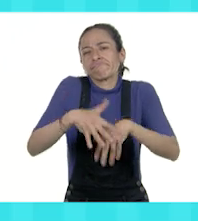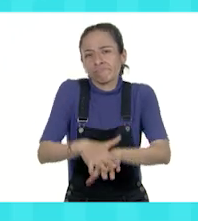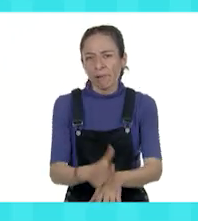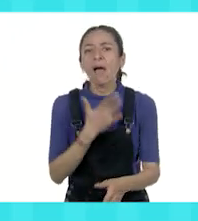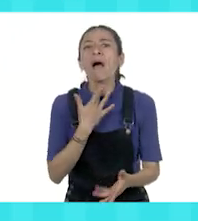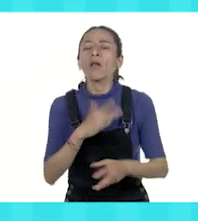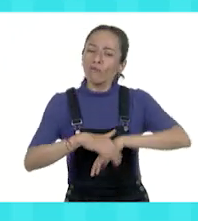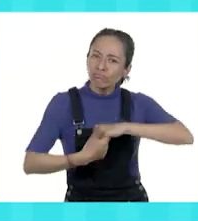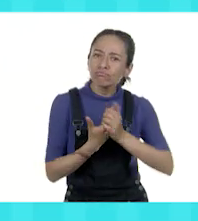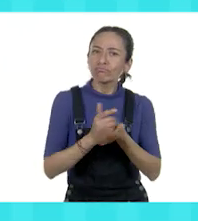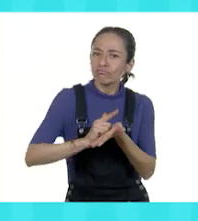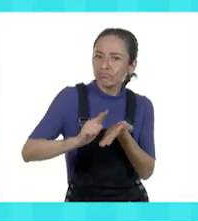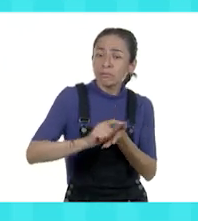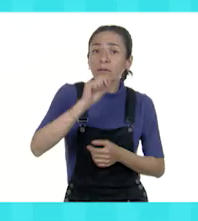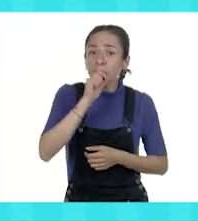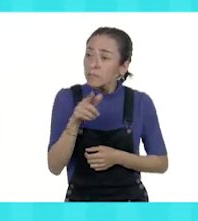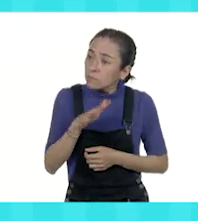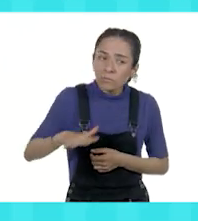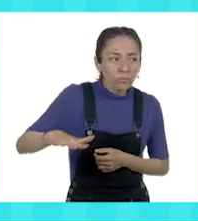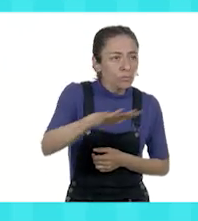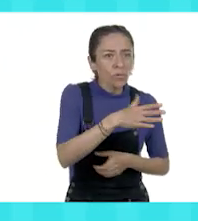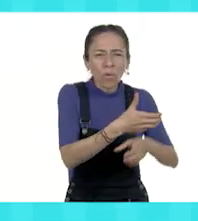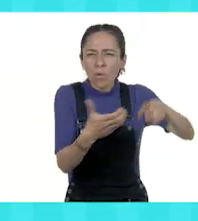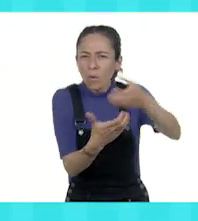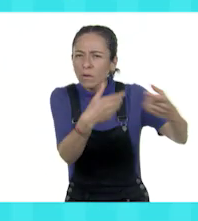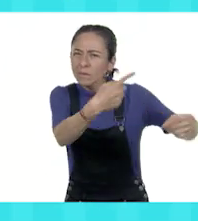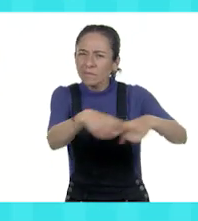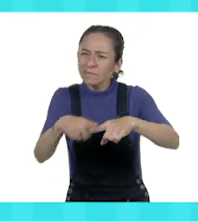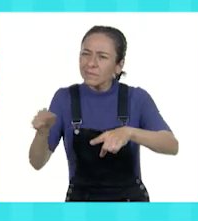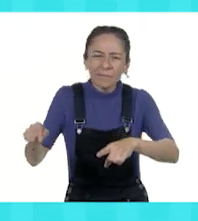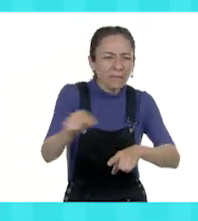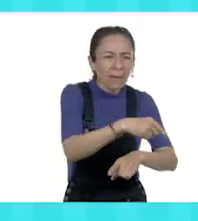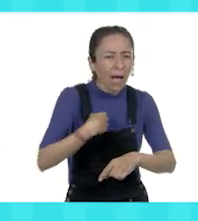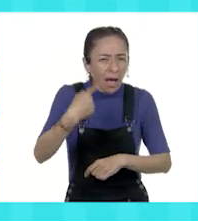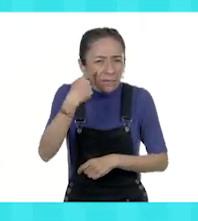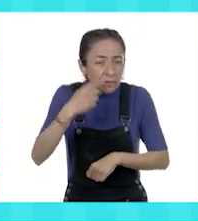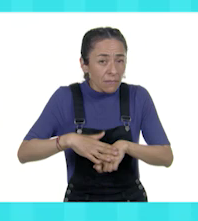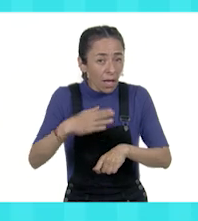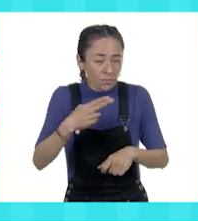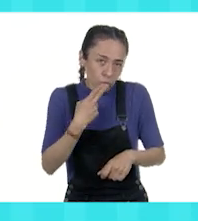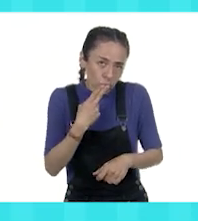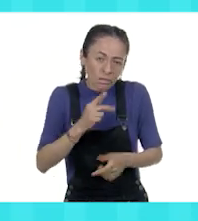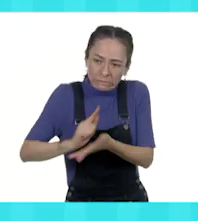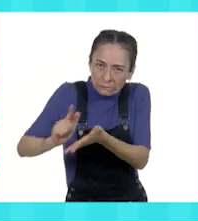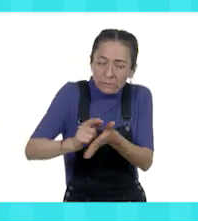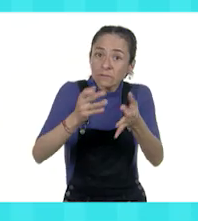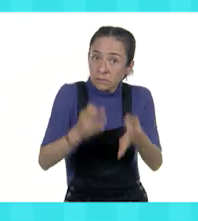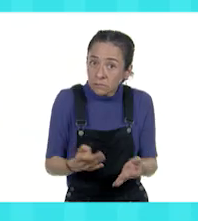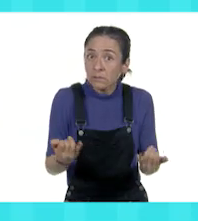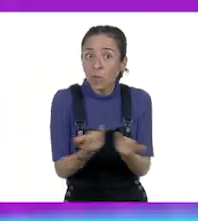Desinfecta las superficies y los objetos que más utilizas. También las cosas que compres en la tienda o el supermercado.